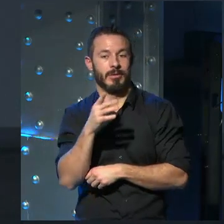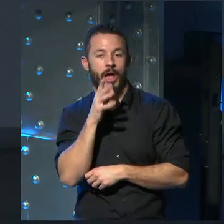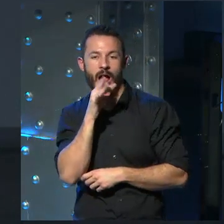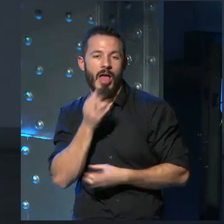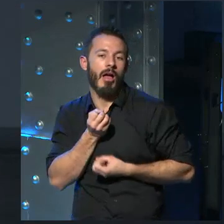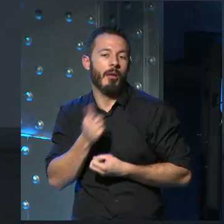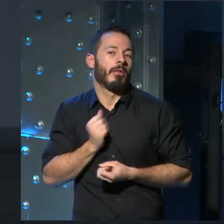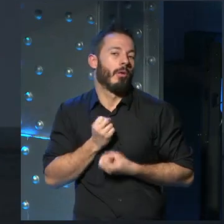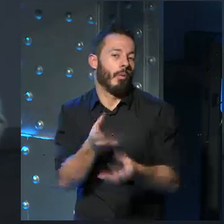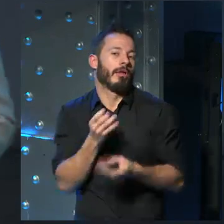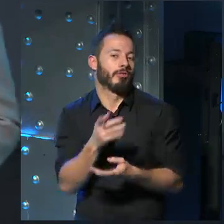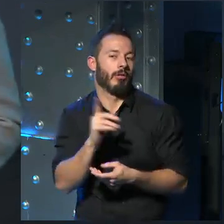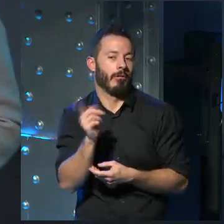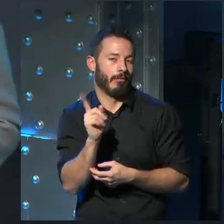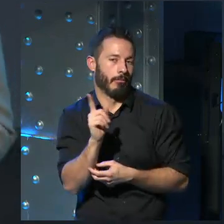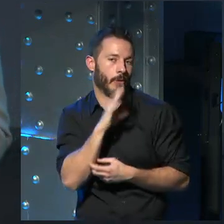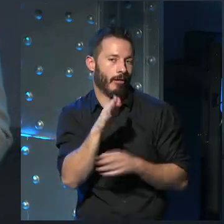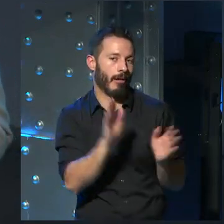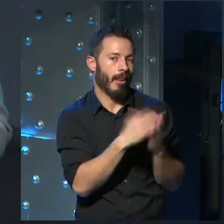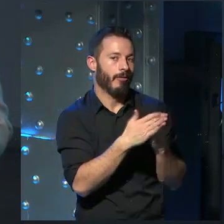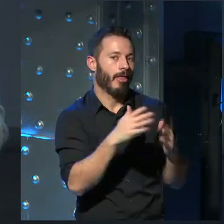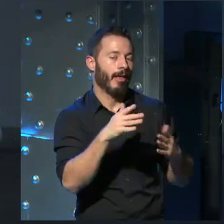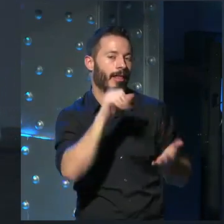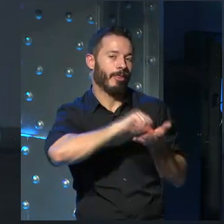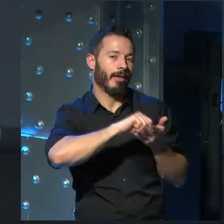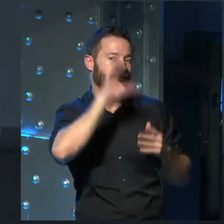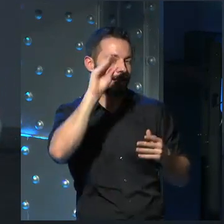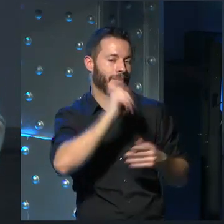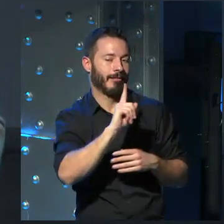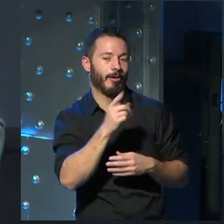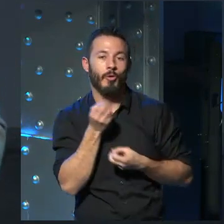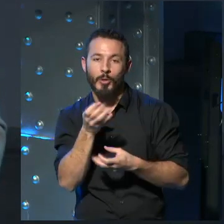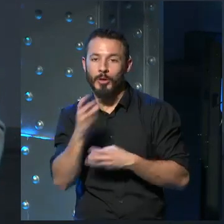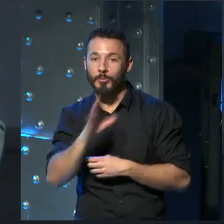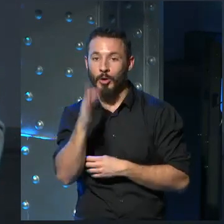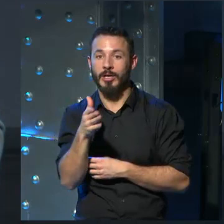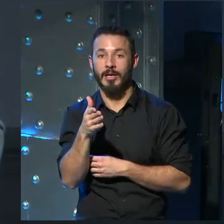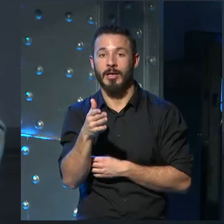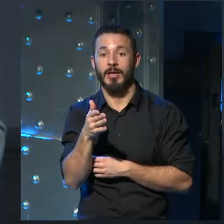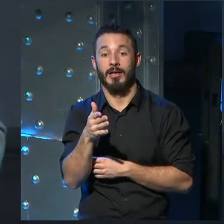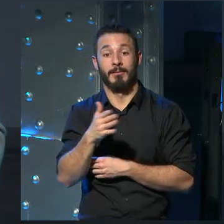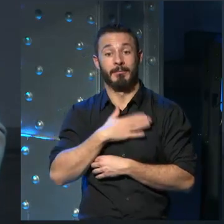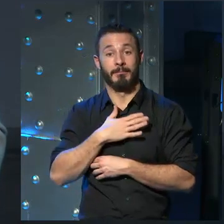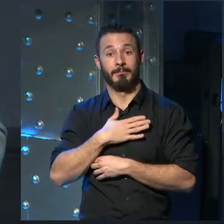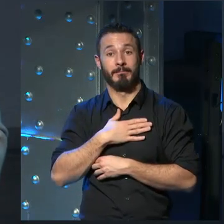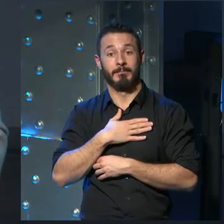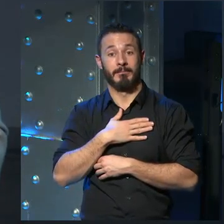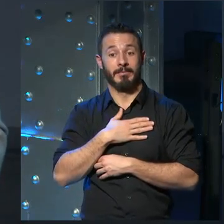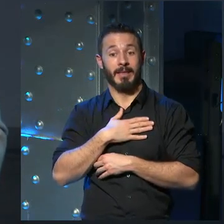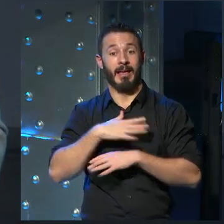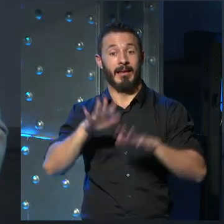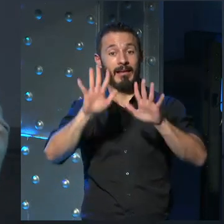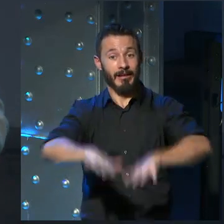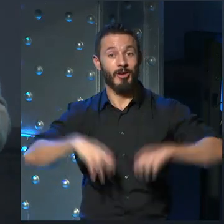presentando un libro de Smart Cities, Marieta, lo estoy contando porque realmente lo he expuesto en mi primera comparecencia en el Congreso de